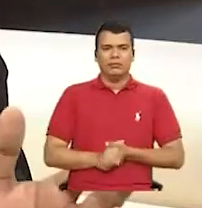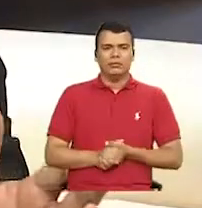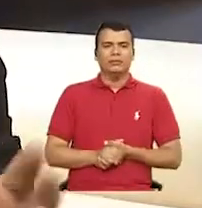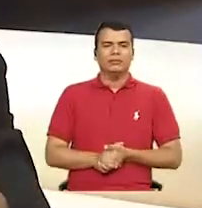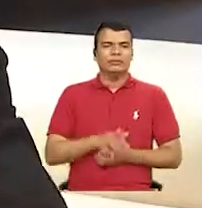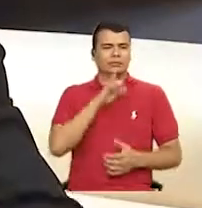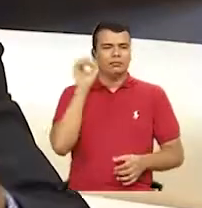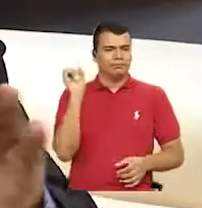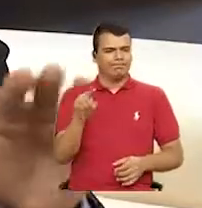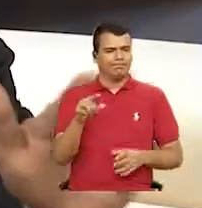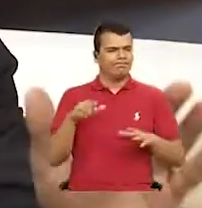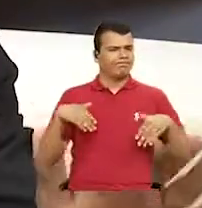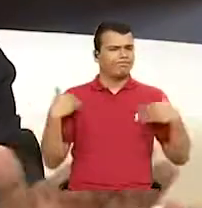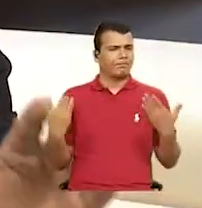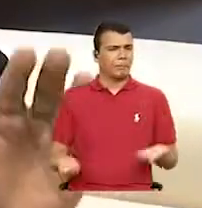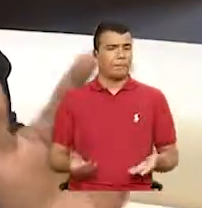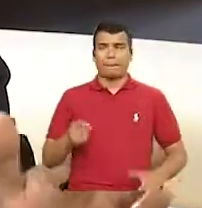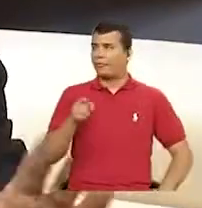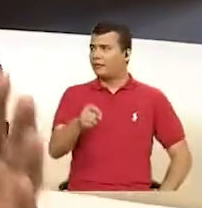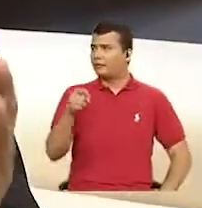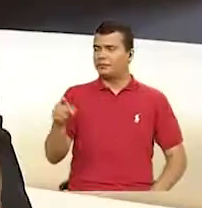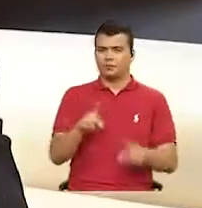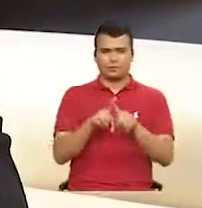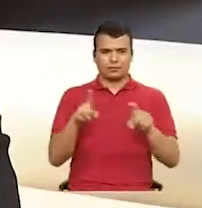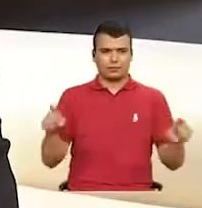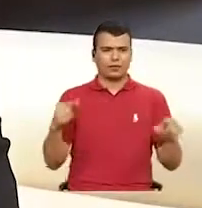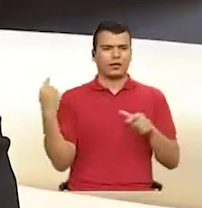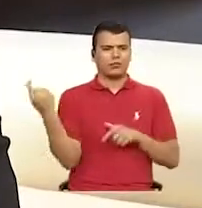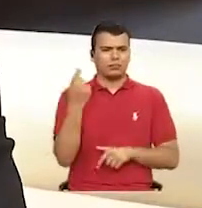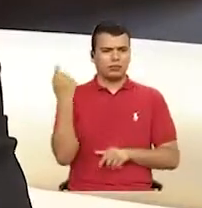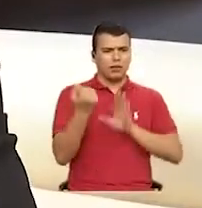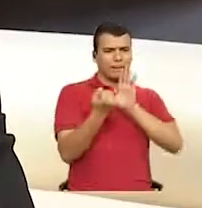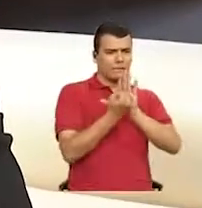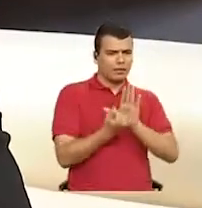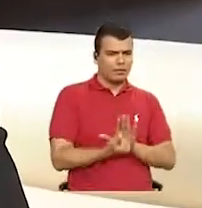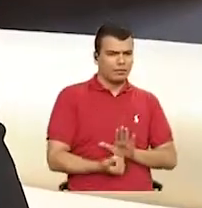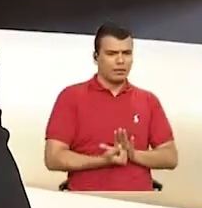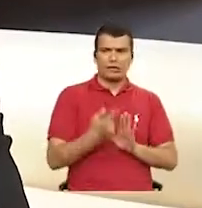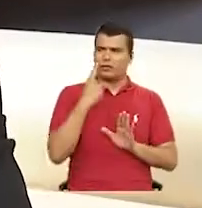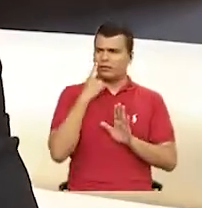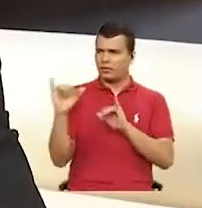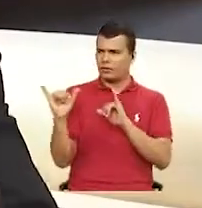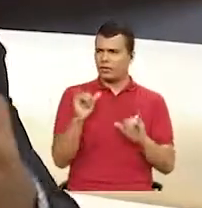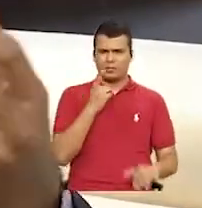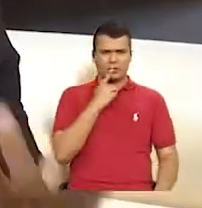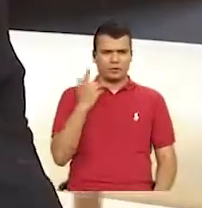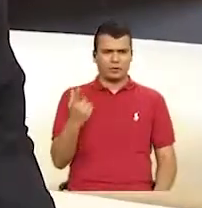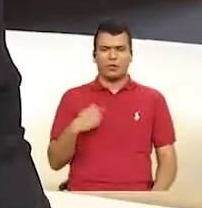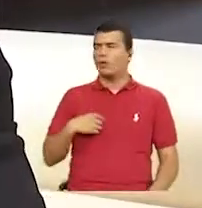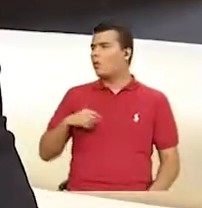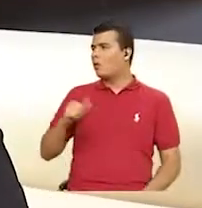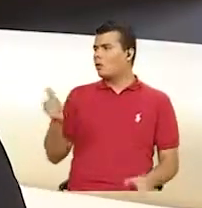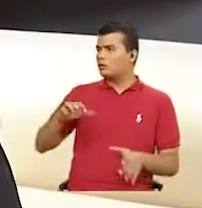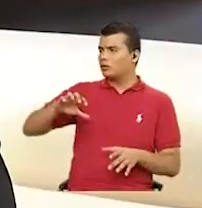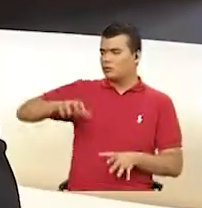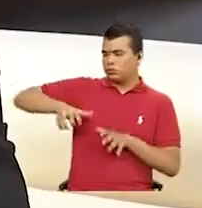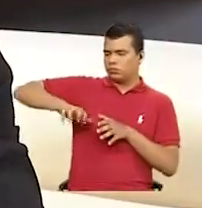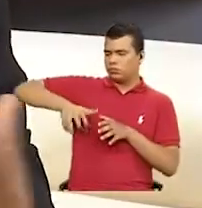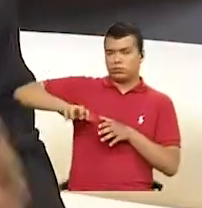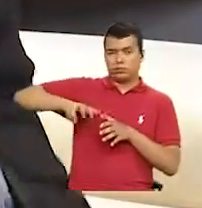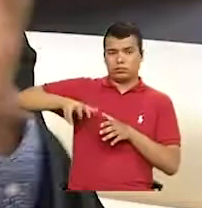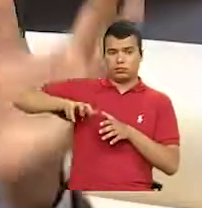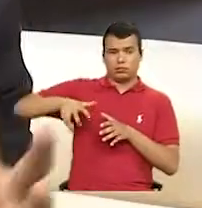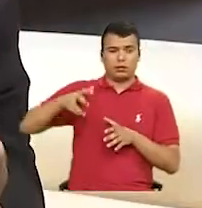la pregunta es la siguiente, ¿por qué todos los jugos de la misma marca saben igual? Uh-huh. Y si tú haces un zumo de naranja de una fruta, de la